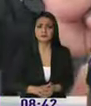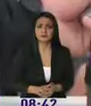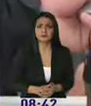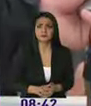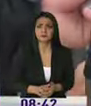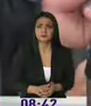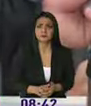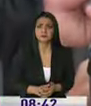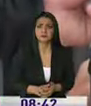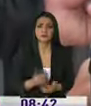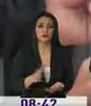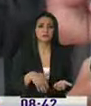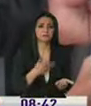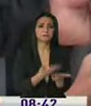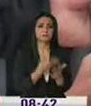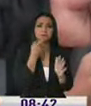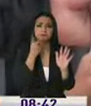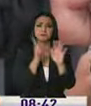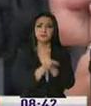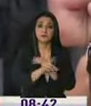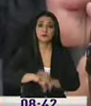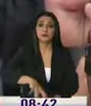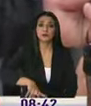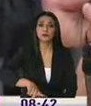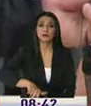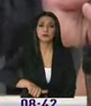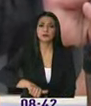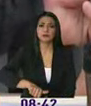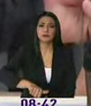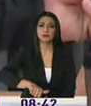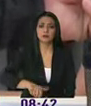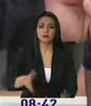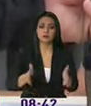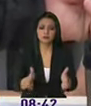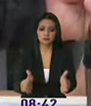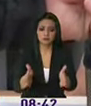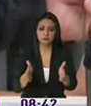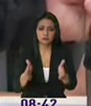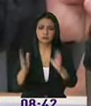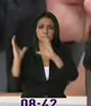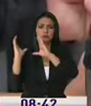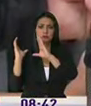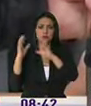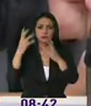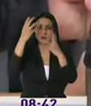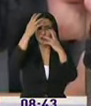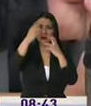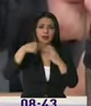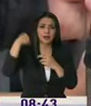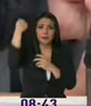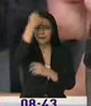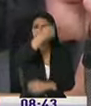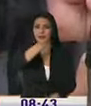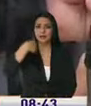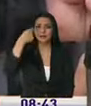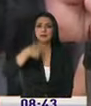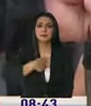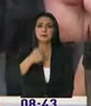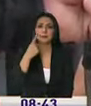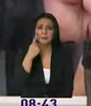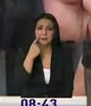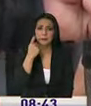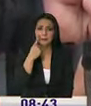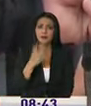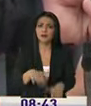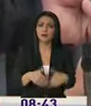a hacer la denuncia porque se llevaron un cofre y la cabeza de mi padre lindo. Y eso está